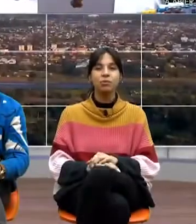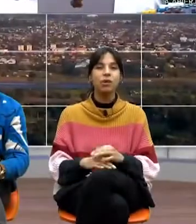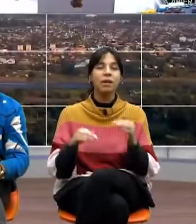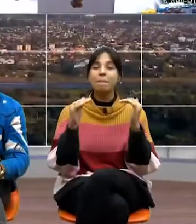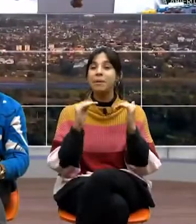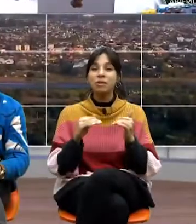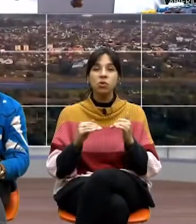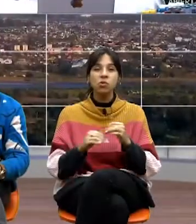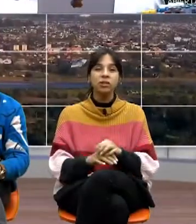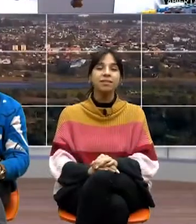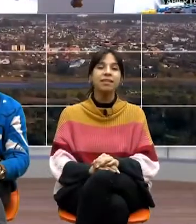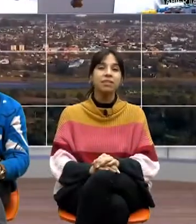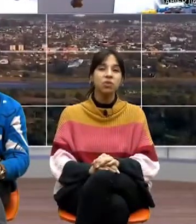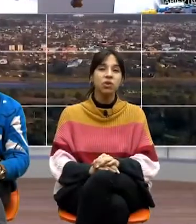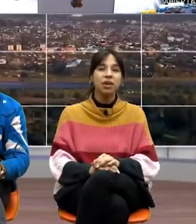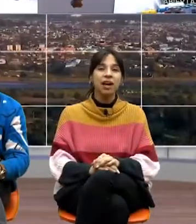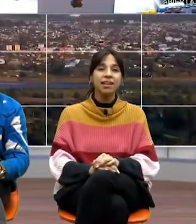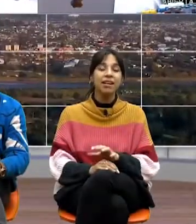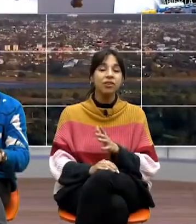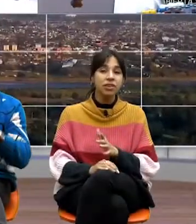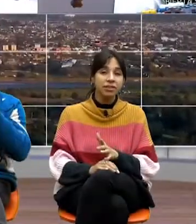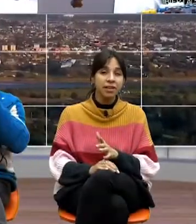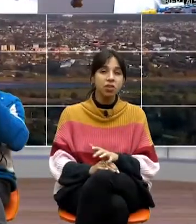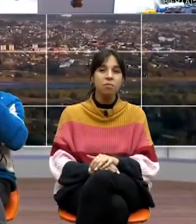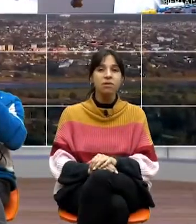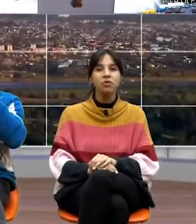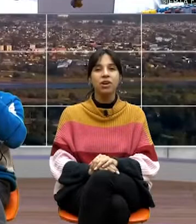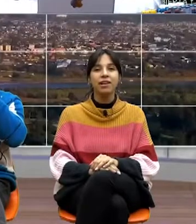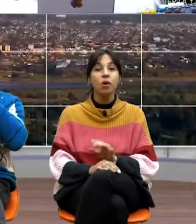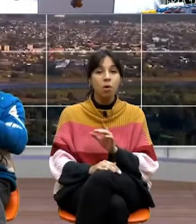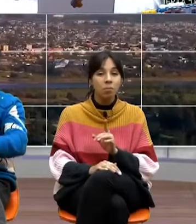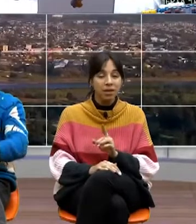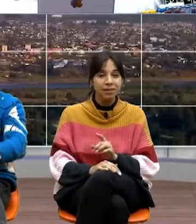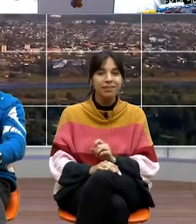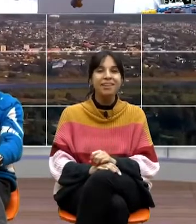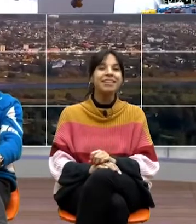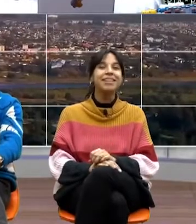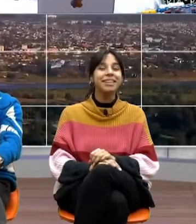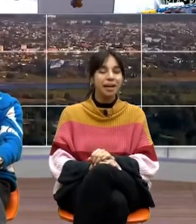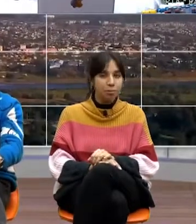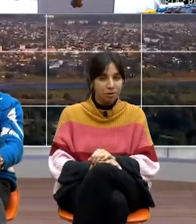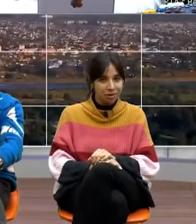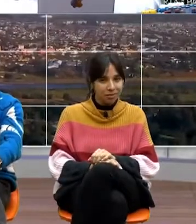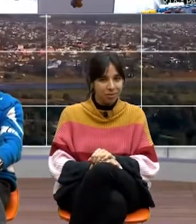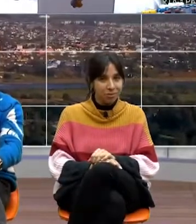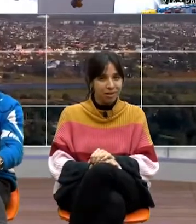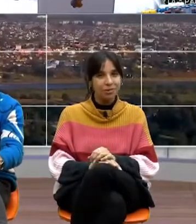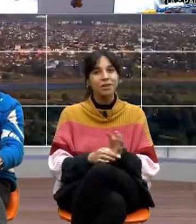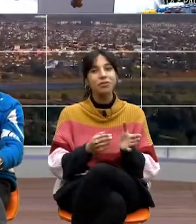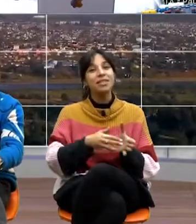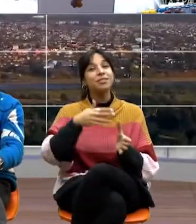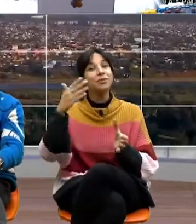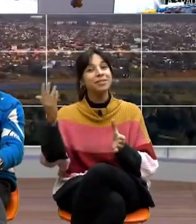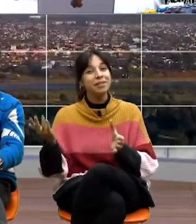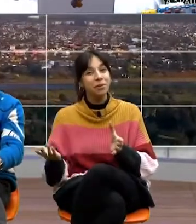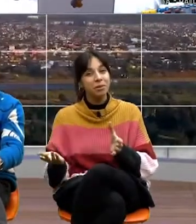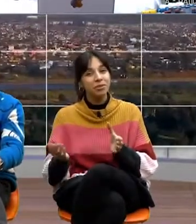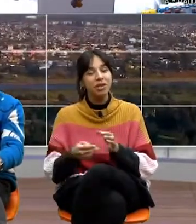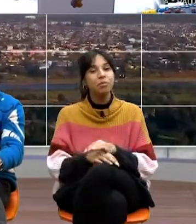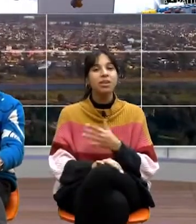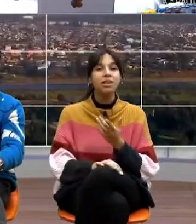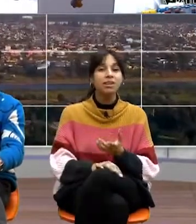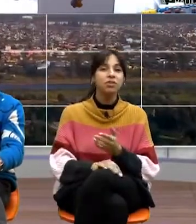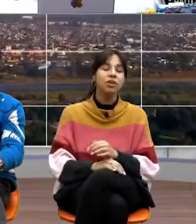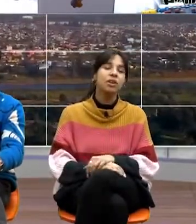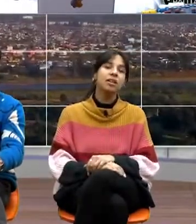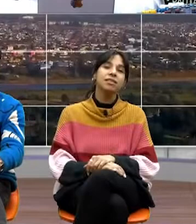paridad es un piso de justicia. De hecho, hay alrededor de 5 convencionales hombres que entraron por corrección de paridad, o sea, que hubieran sido 5